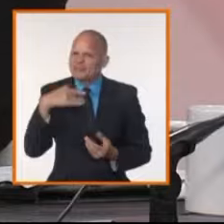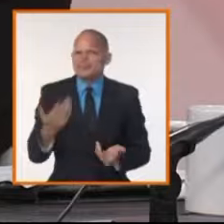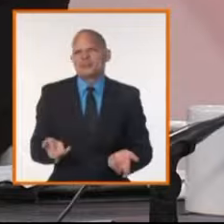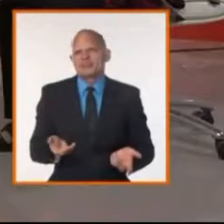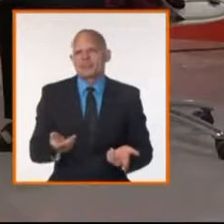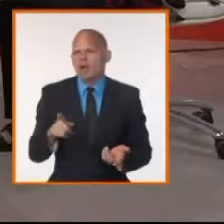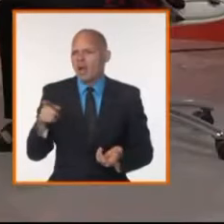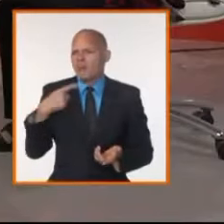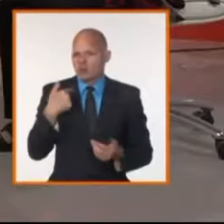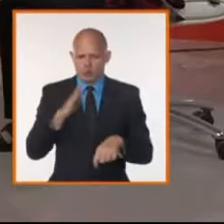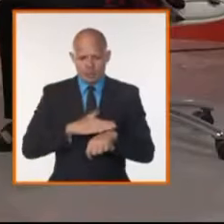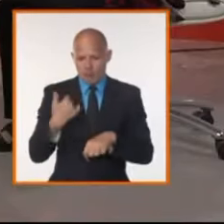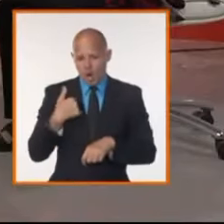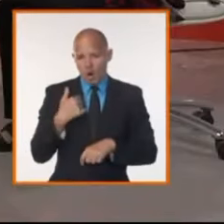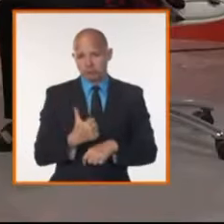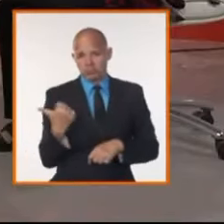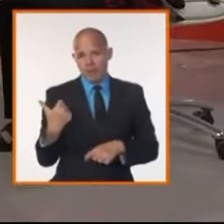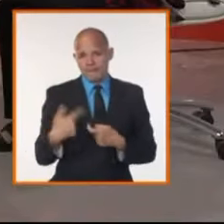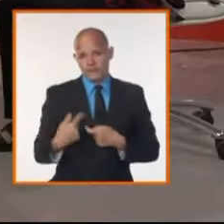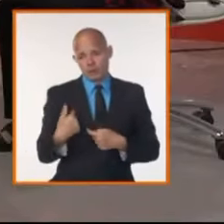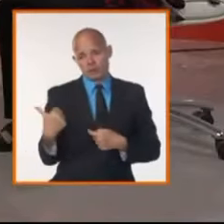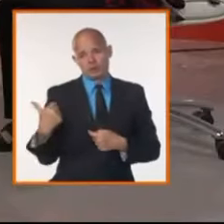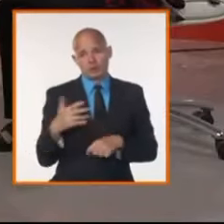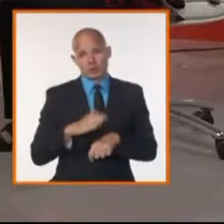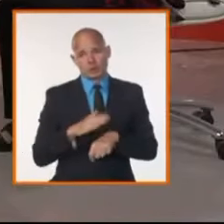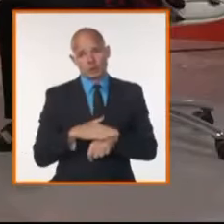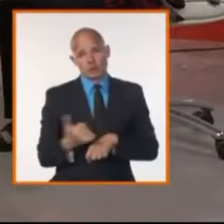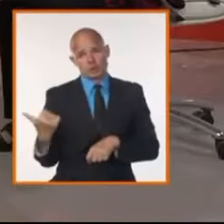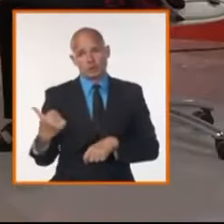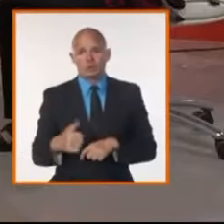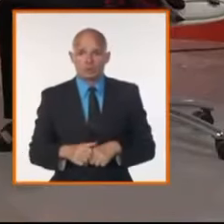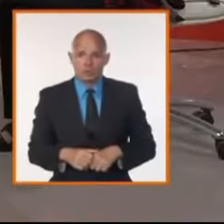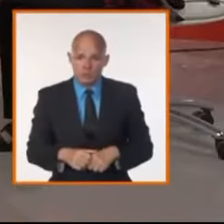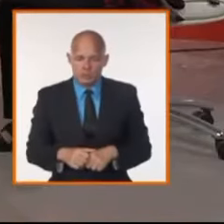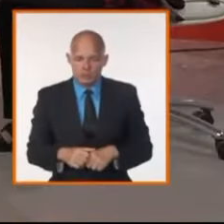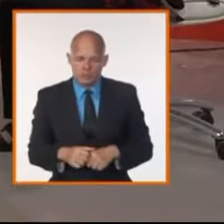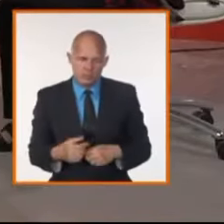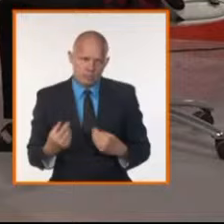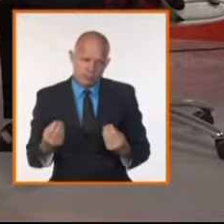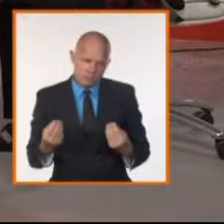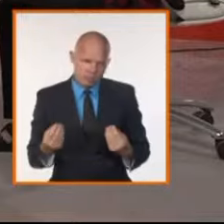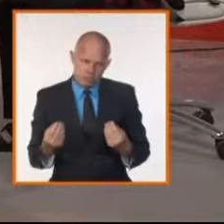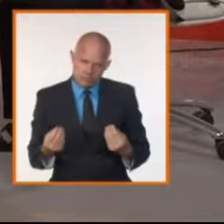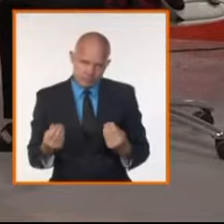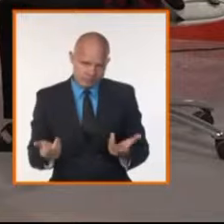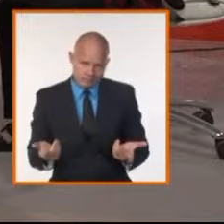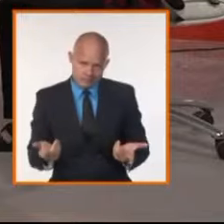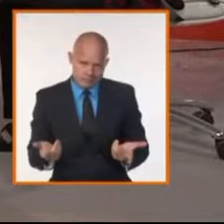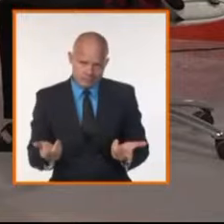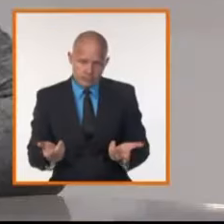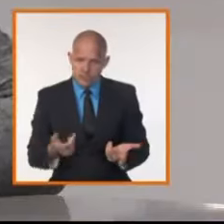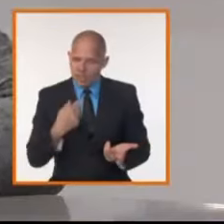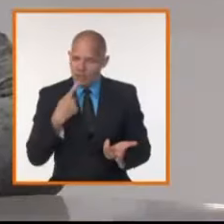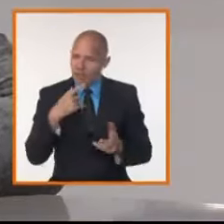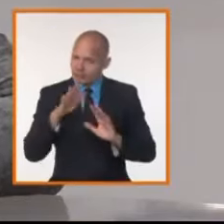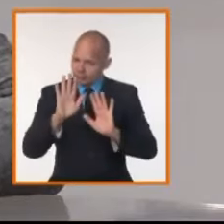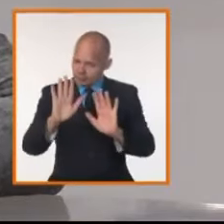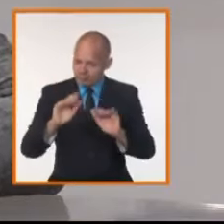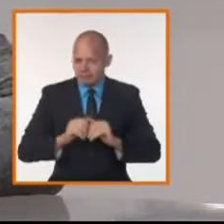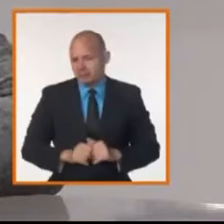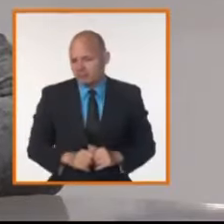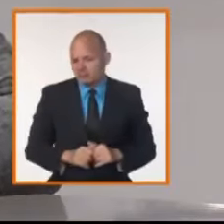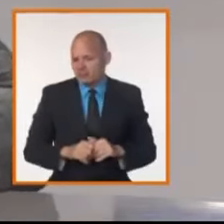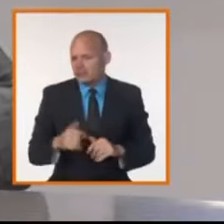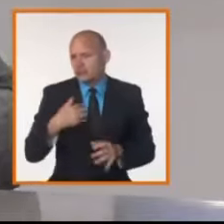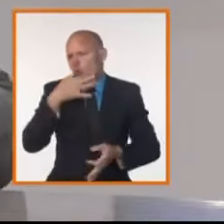que significa este este juicio este este señor es muchas cosas a ver para no no diluir mucho en los det que se pueden encontrar perfectamente en